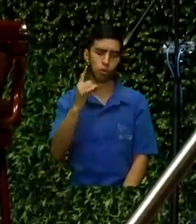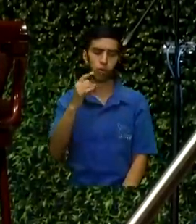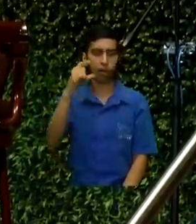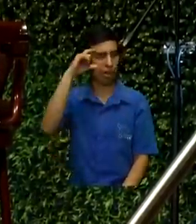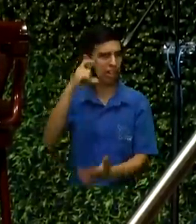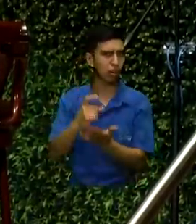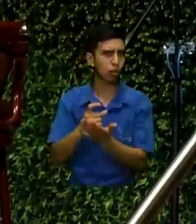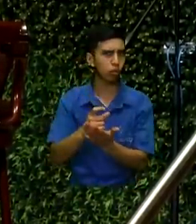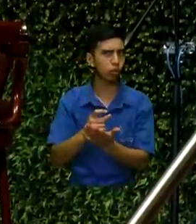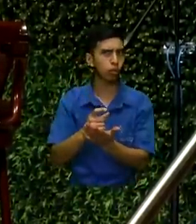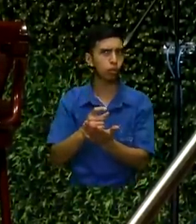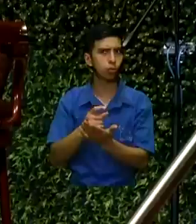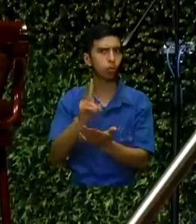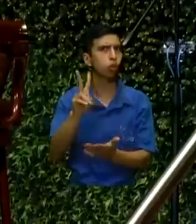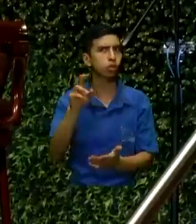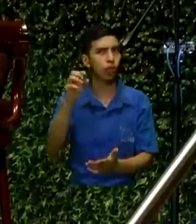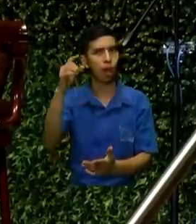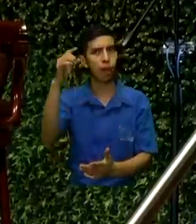hago? Dije yo.